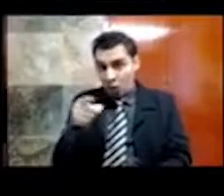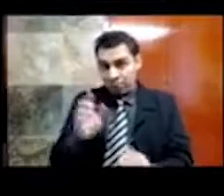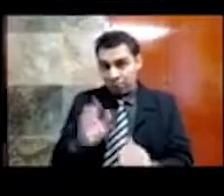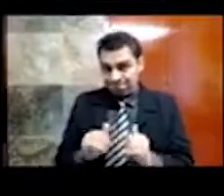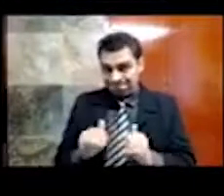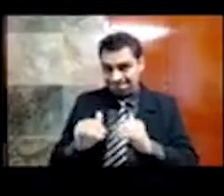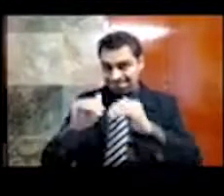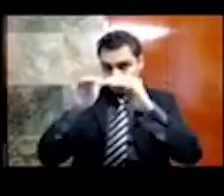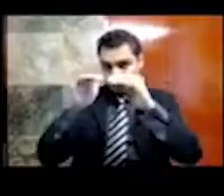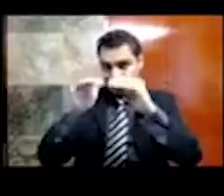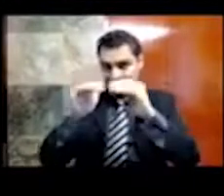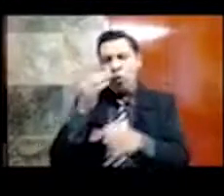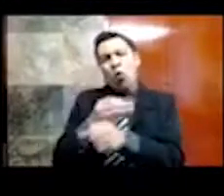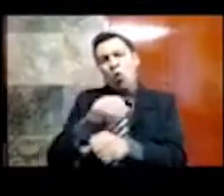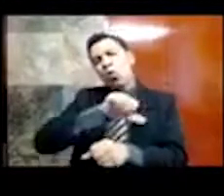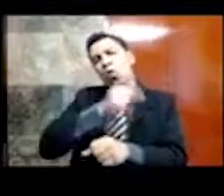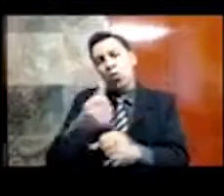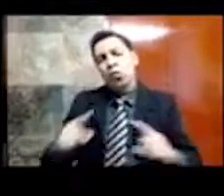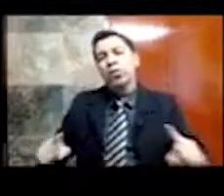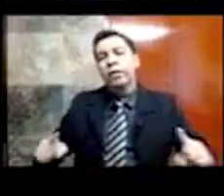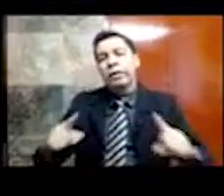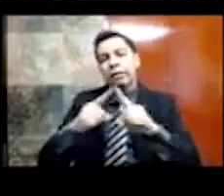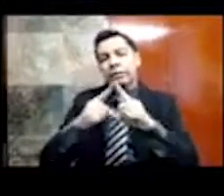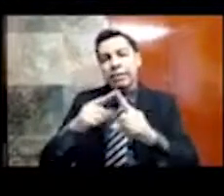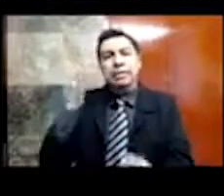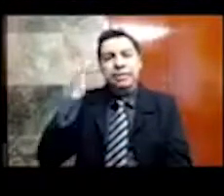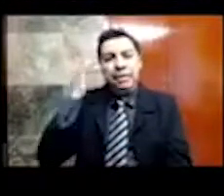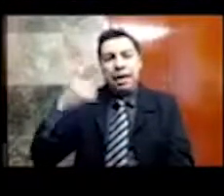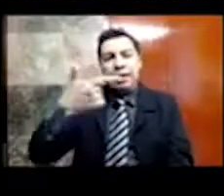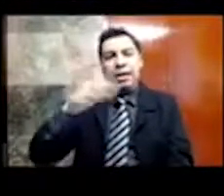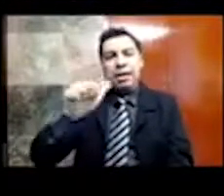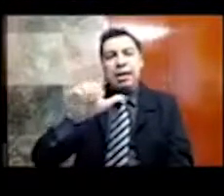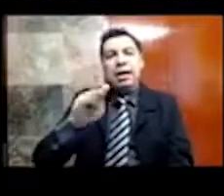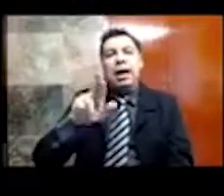convento franciscano de San Gabriel allí y el